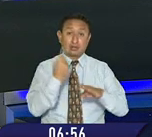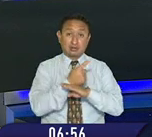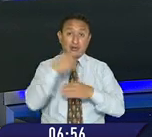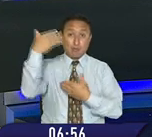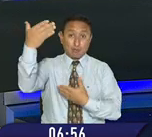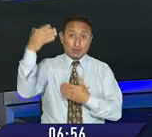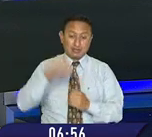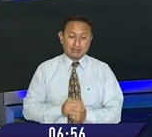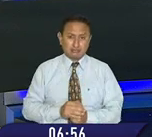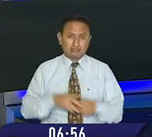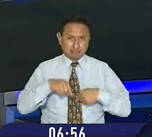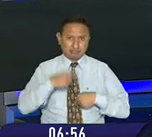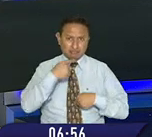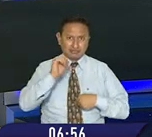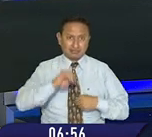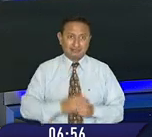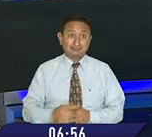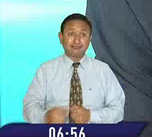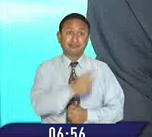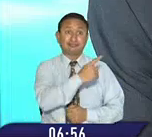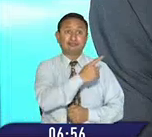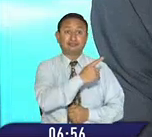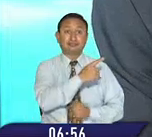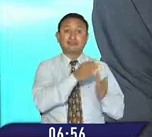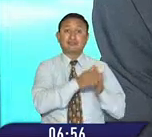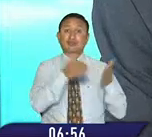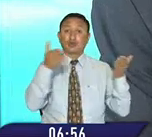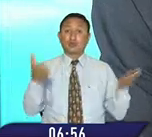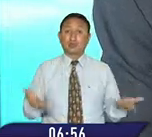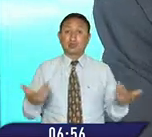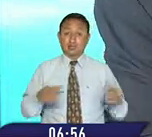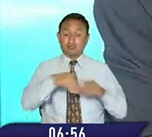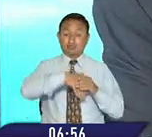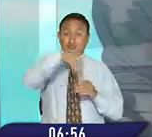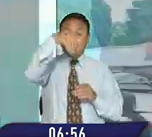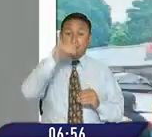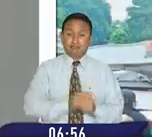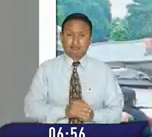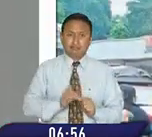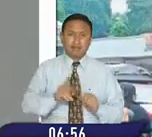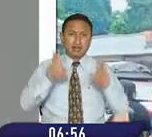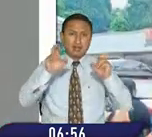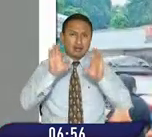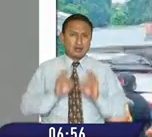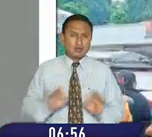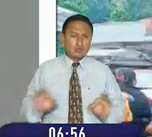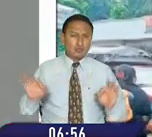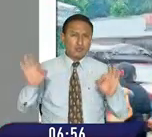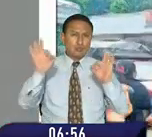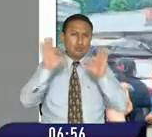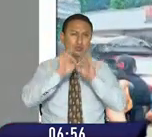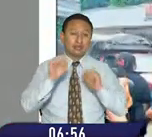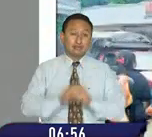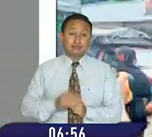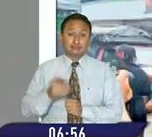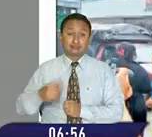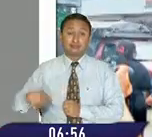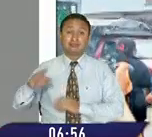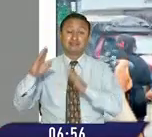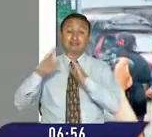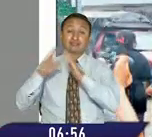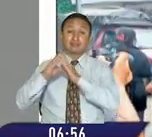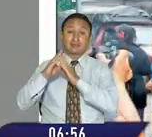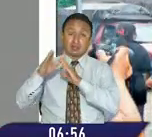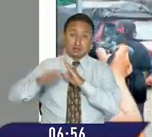como bien tú dices, el diario El Comercio en su emisión impresa. Hay títulos importantes: casas invaden el espacio público